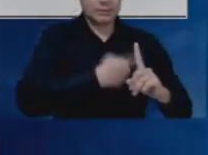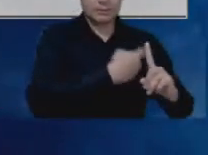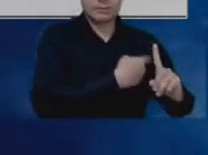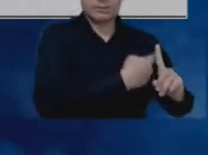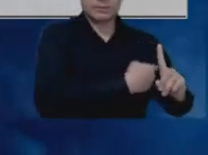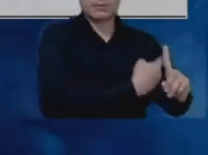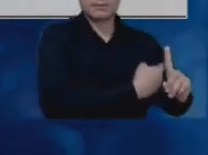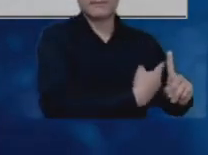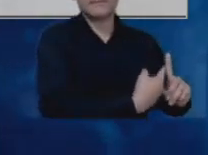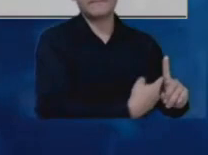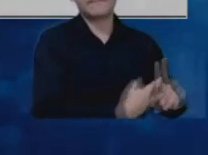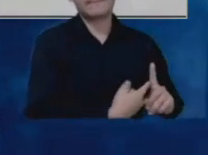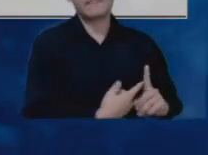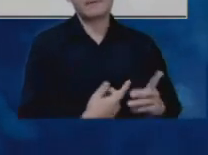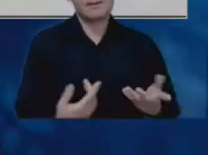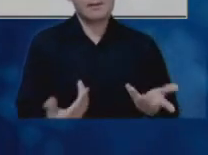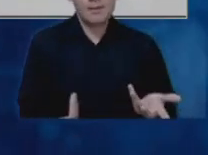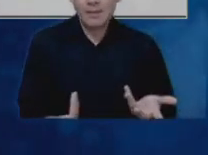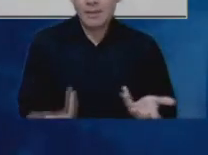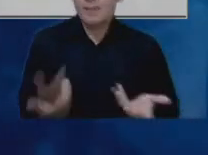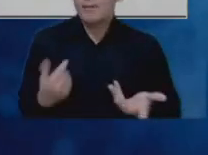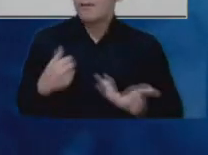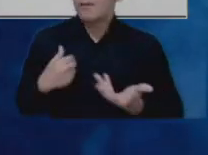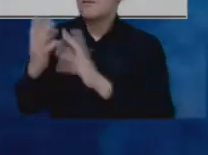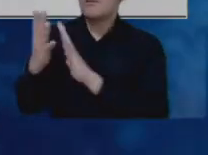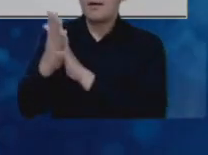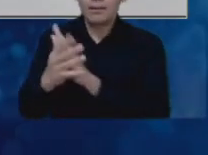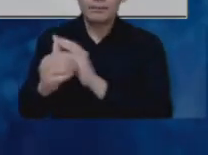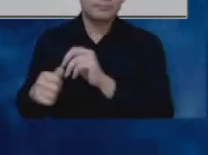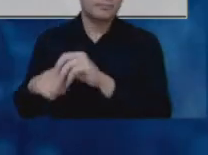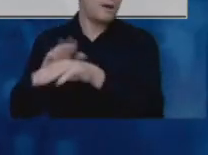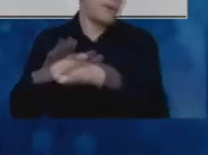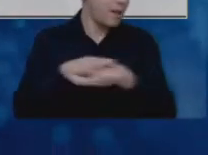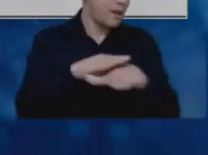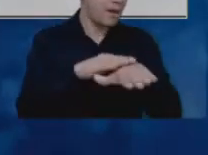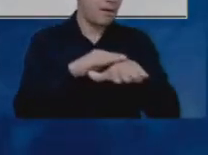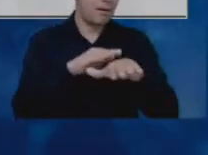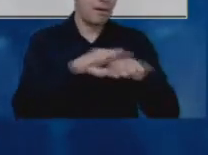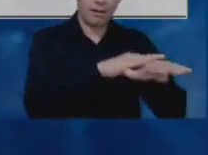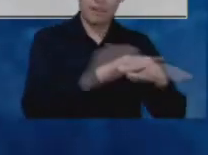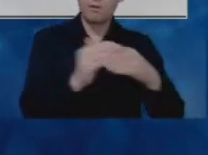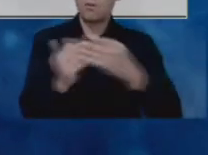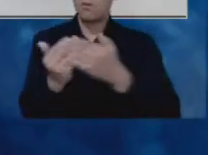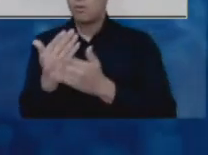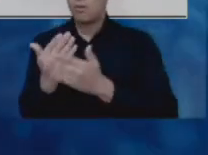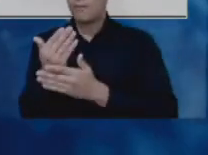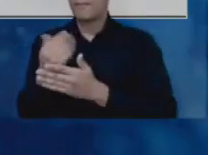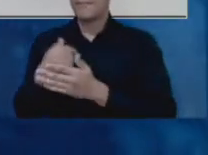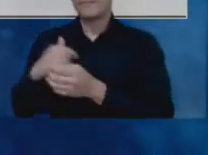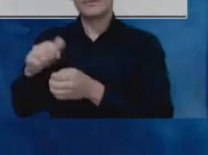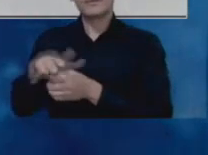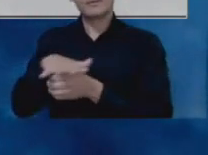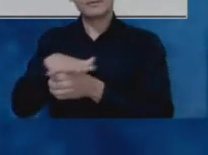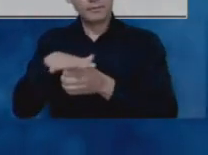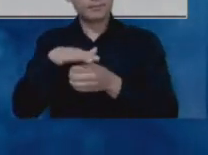hay nuevas informaciones y para explicar los casos incluso que se han presentado en el curso de ese